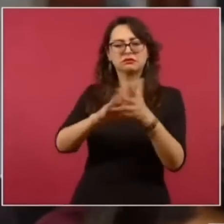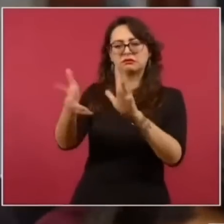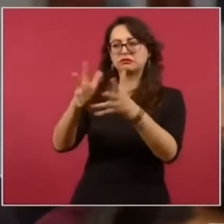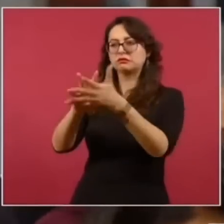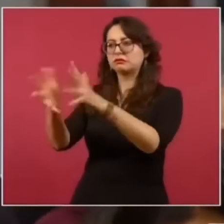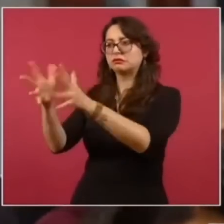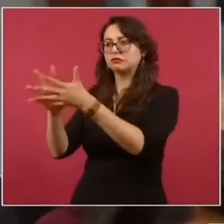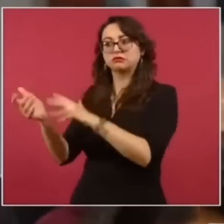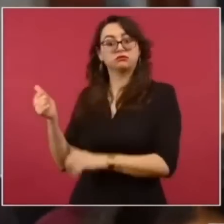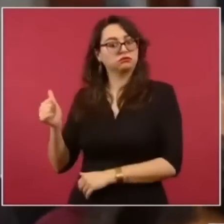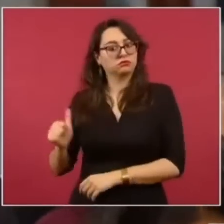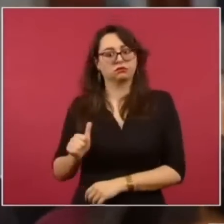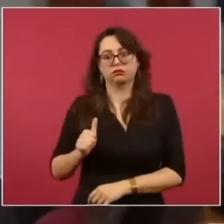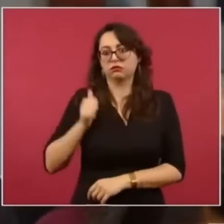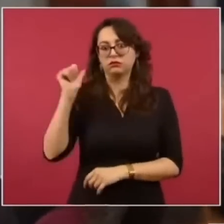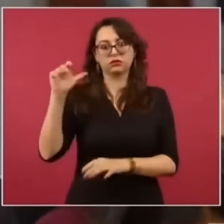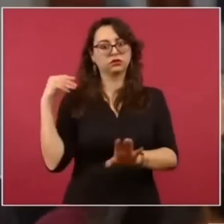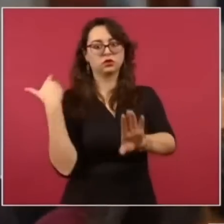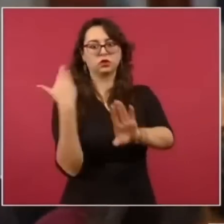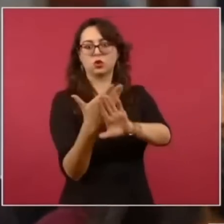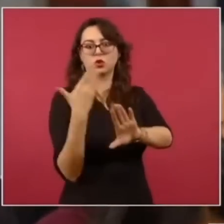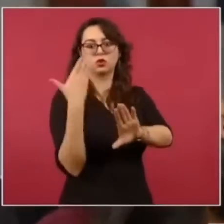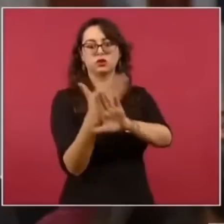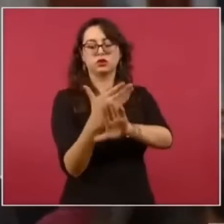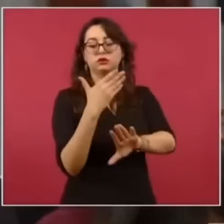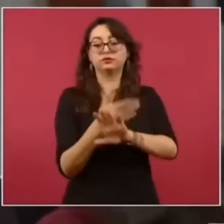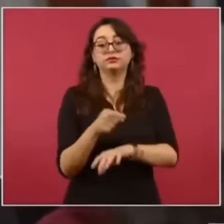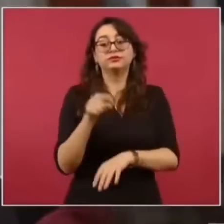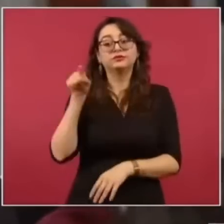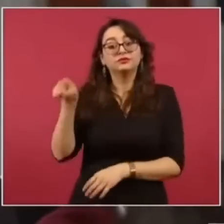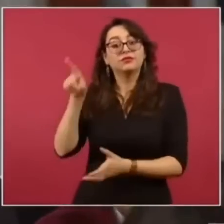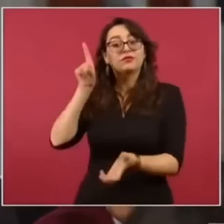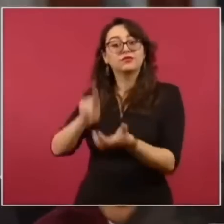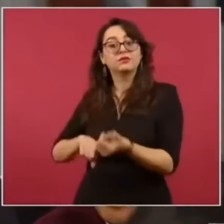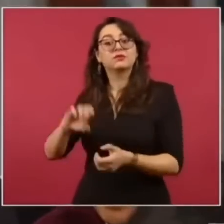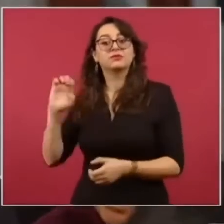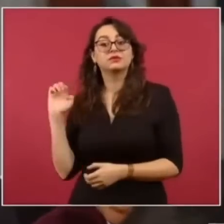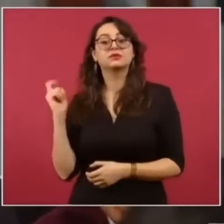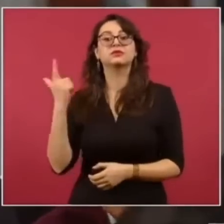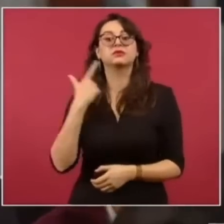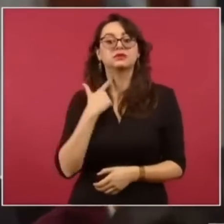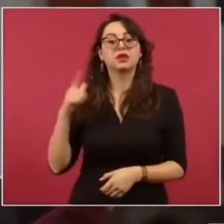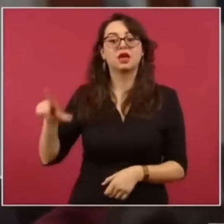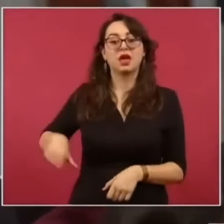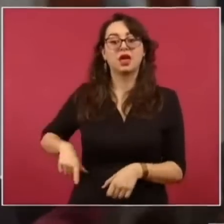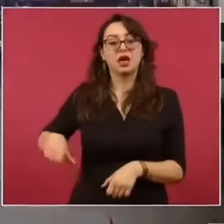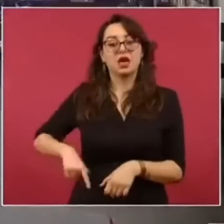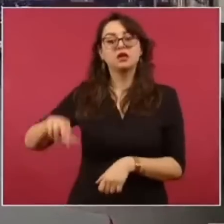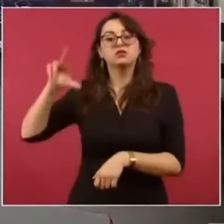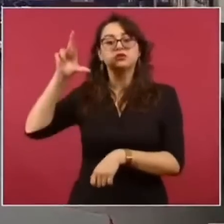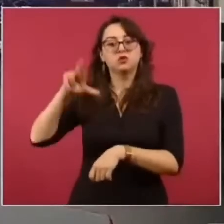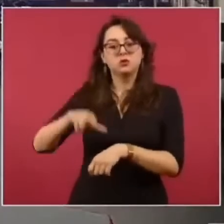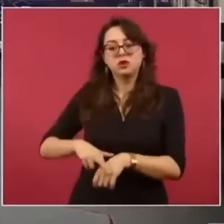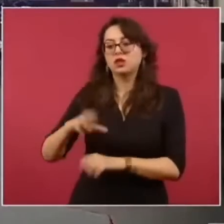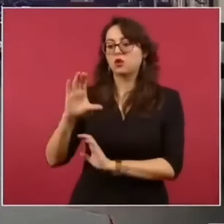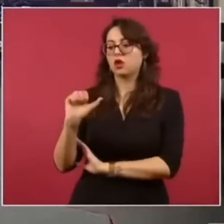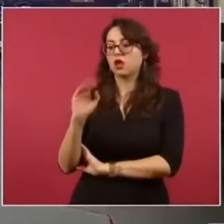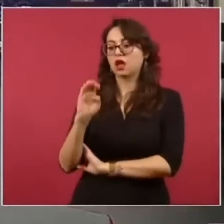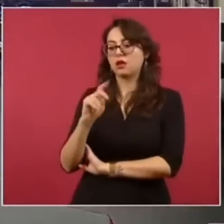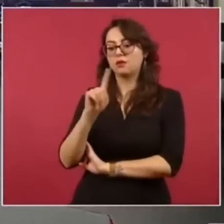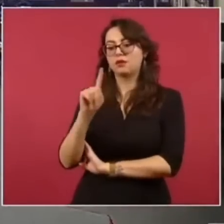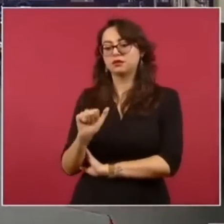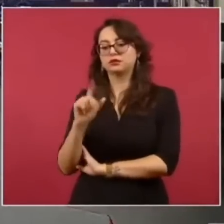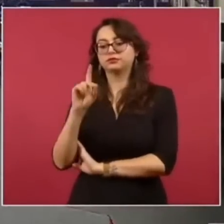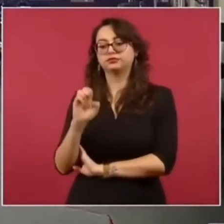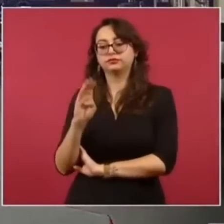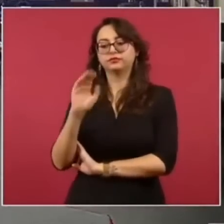Se ha identificado al exgobernador Francisco García Cabeza de Vaca, su hermano el senador Ismael García Cabeza de Vaca y al exsecretario